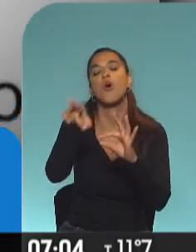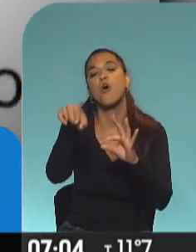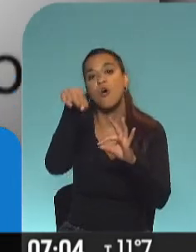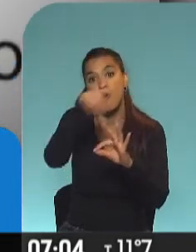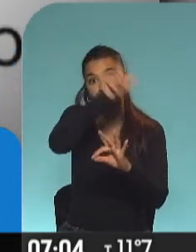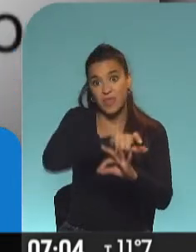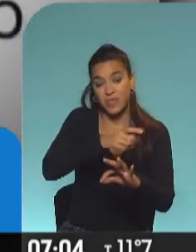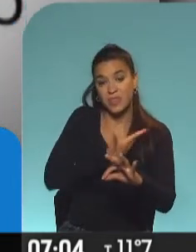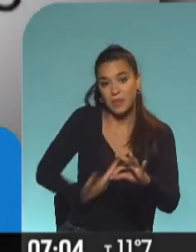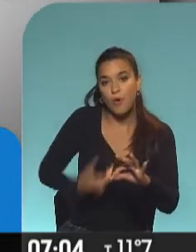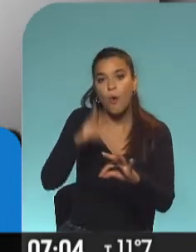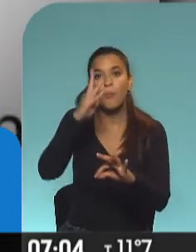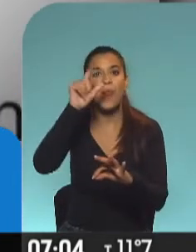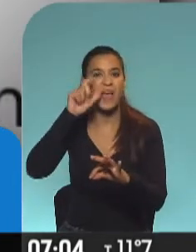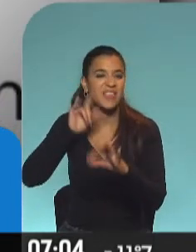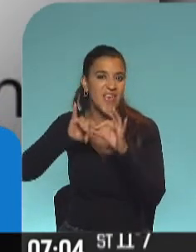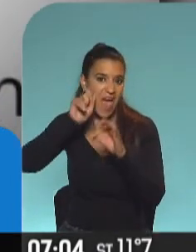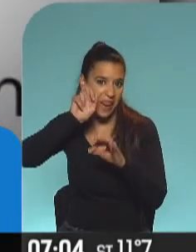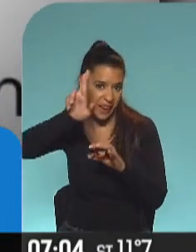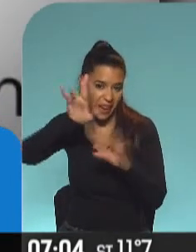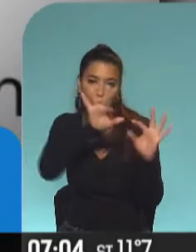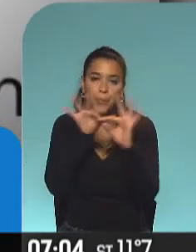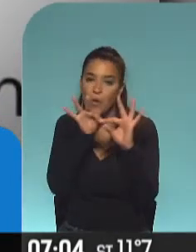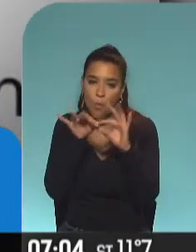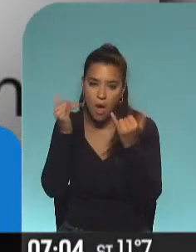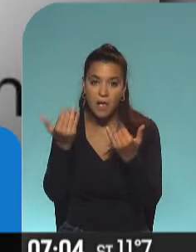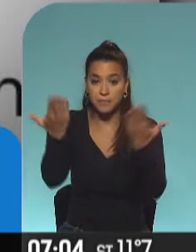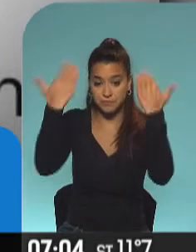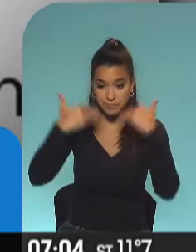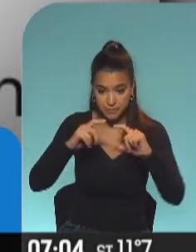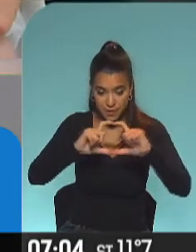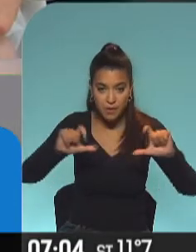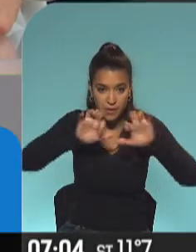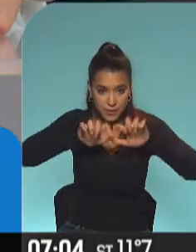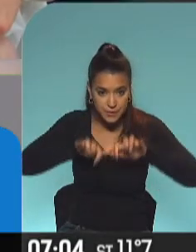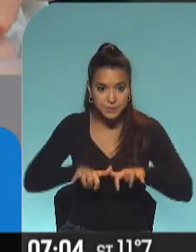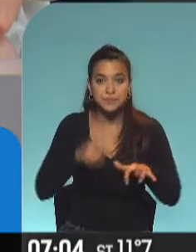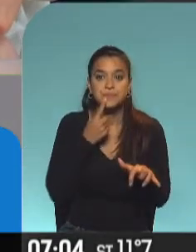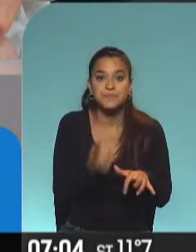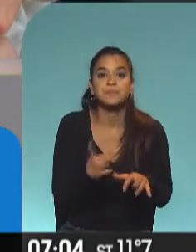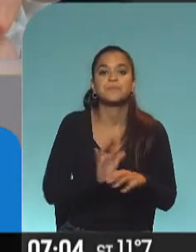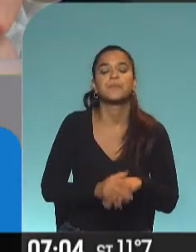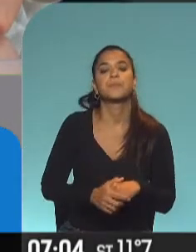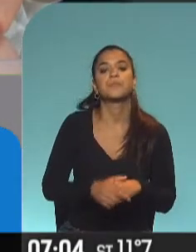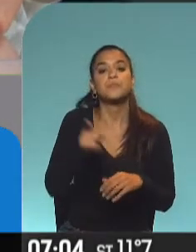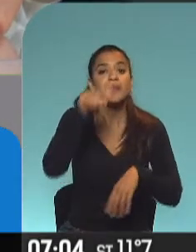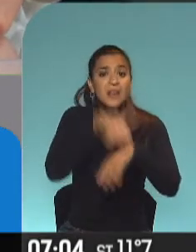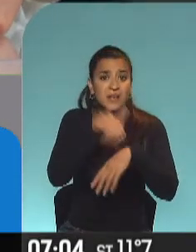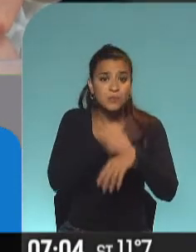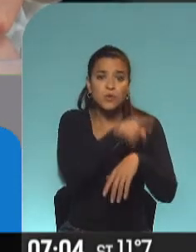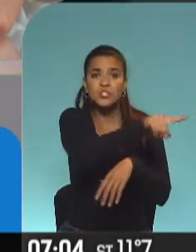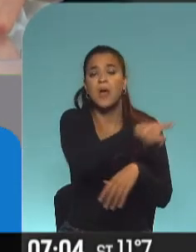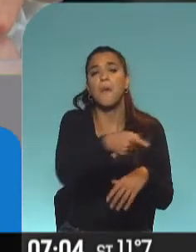precisamente los Blaquier, y sigue explayándose entonces a propósito de esta causa. Es responsable